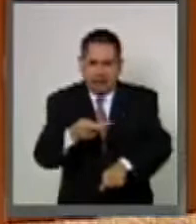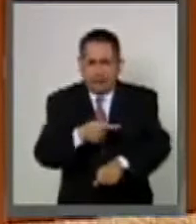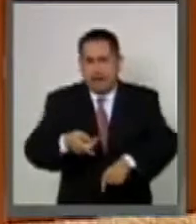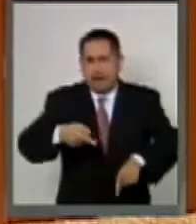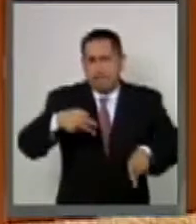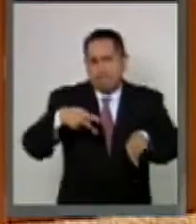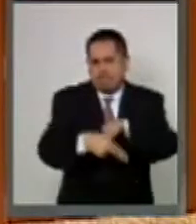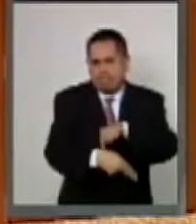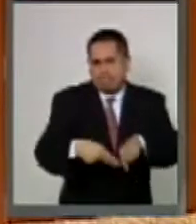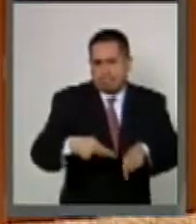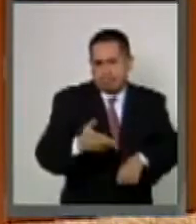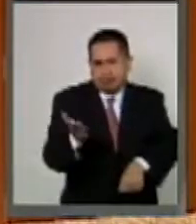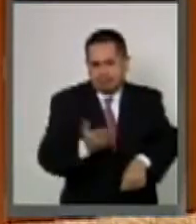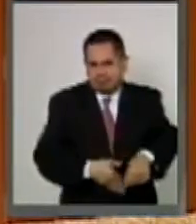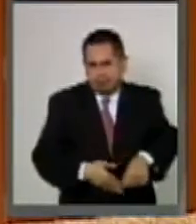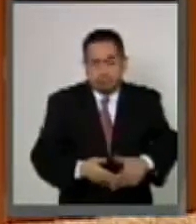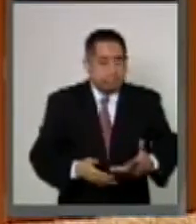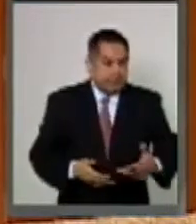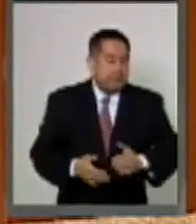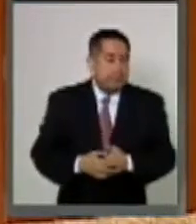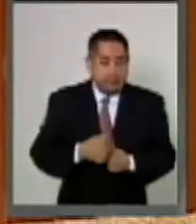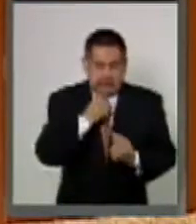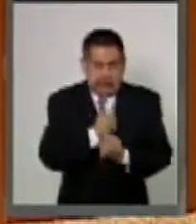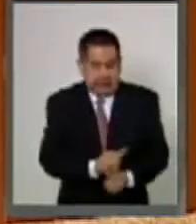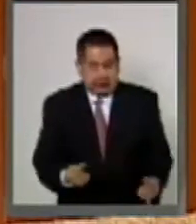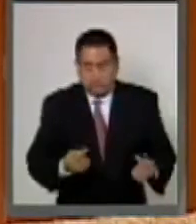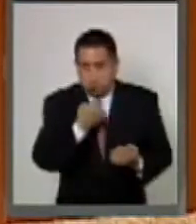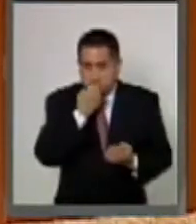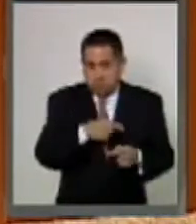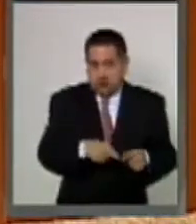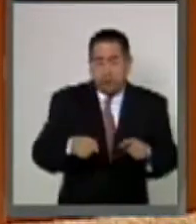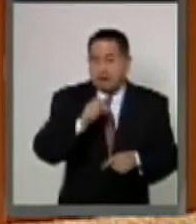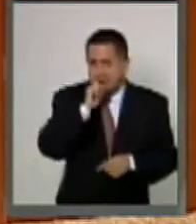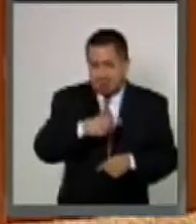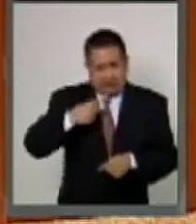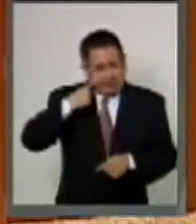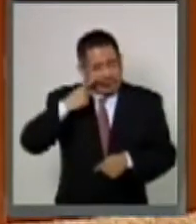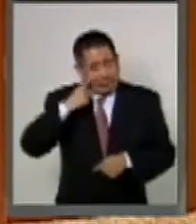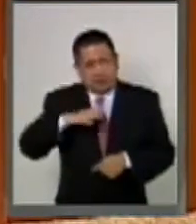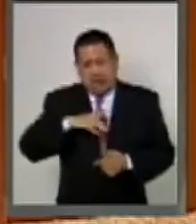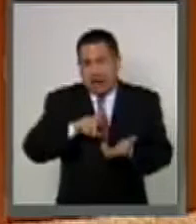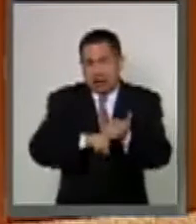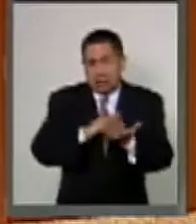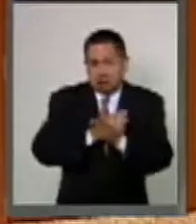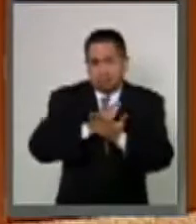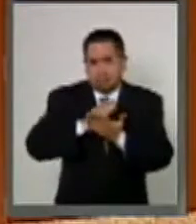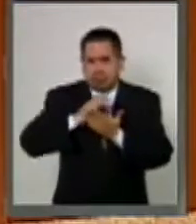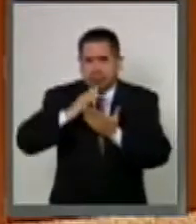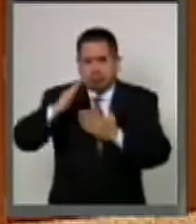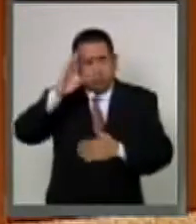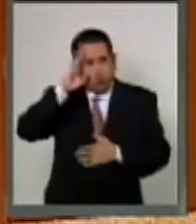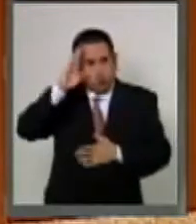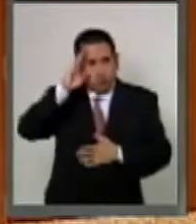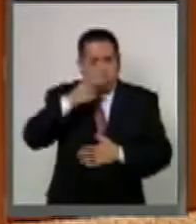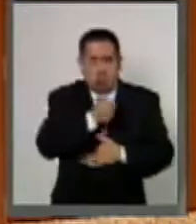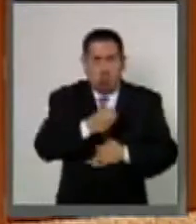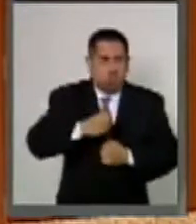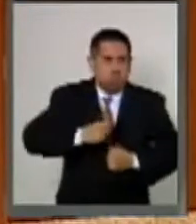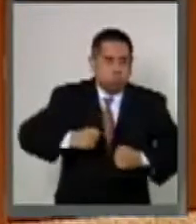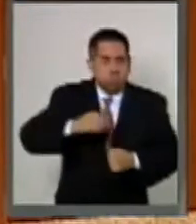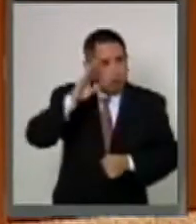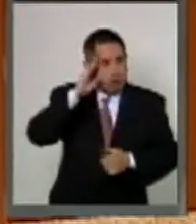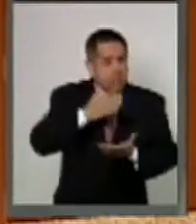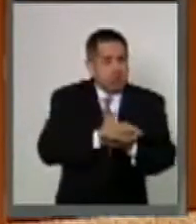inferiores. En los niños de edad escolar también se ha dado un aumento importante. La obesidad pasó del